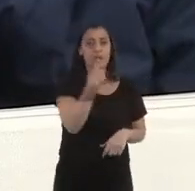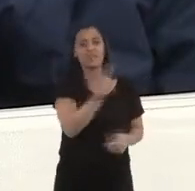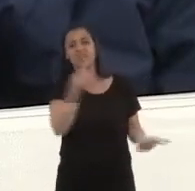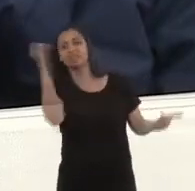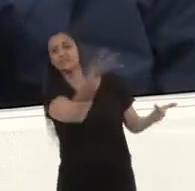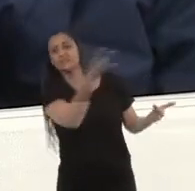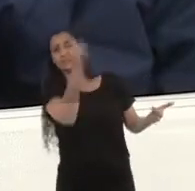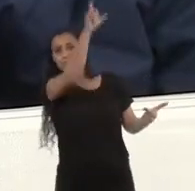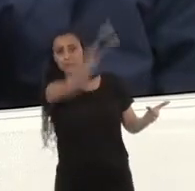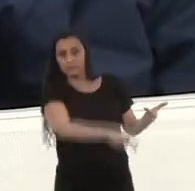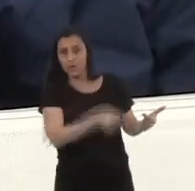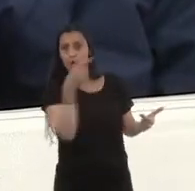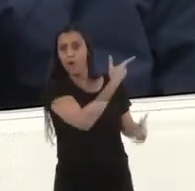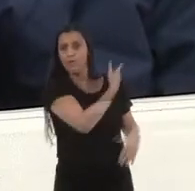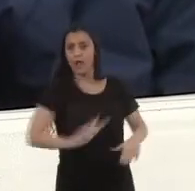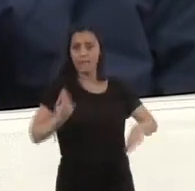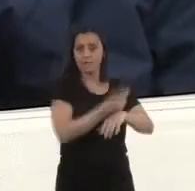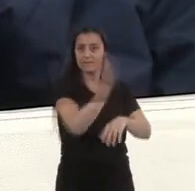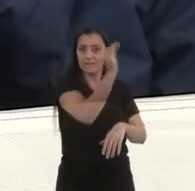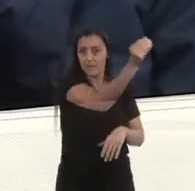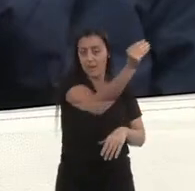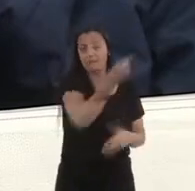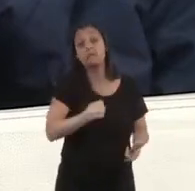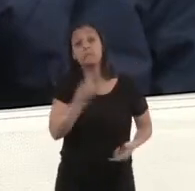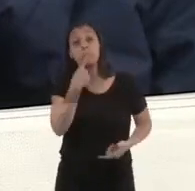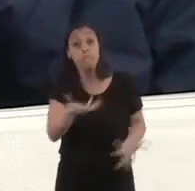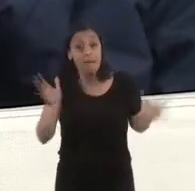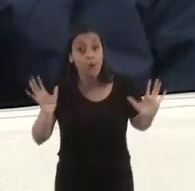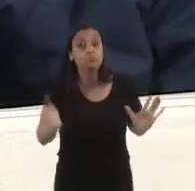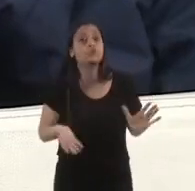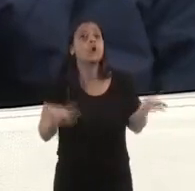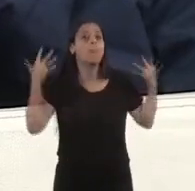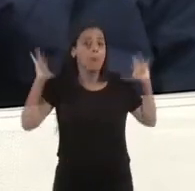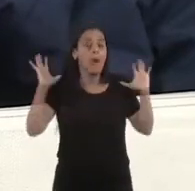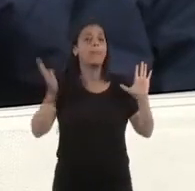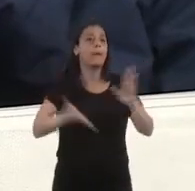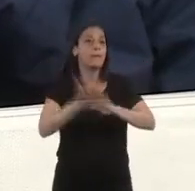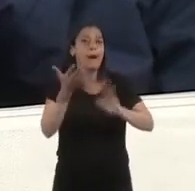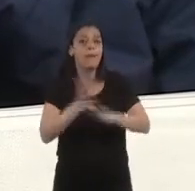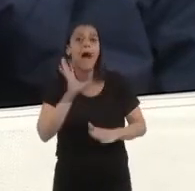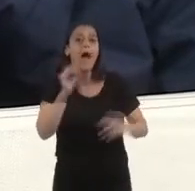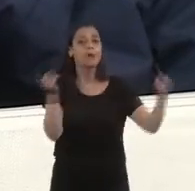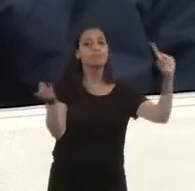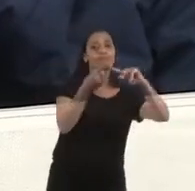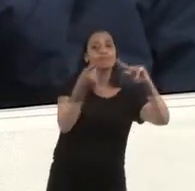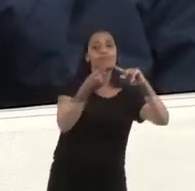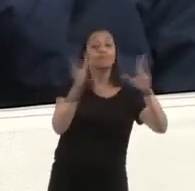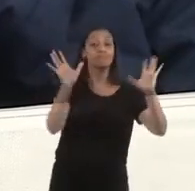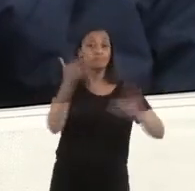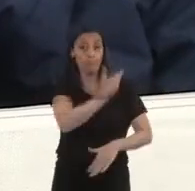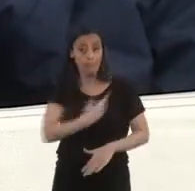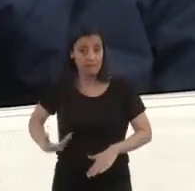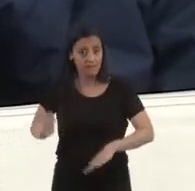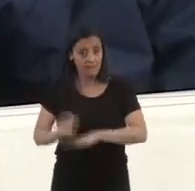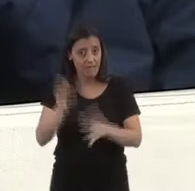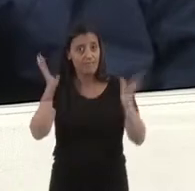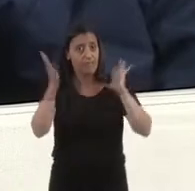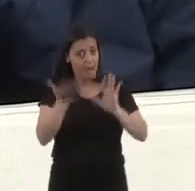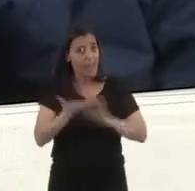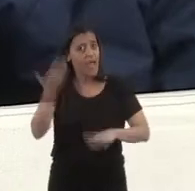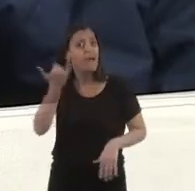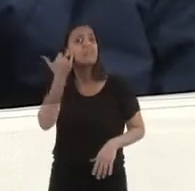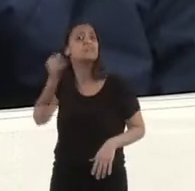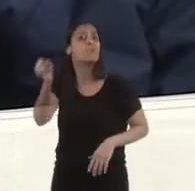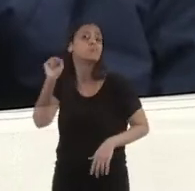es si no hay posibilidad de acercamiento, teniendo en cuenta que el presidente en otras en otros momentos, donde tuvo fuertes controversias con